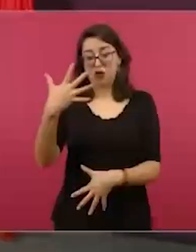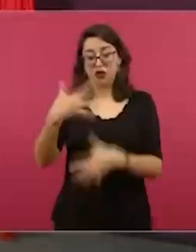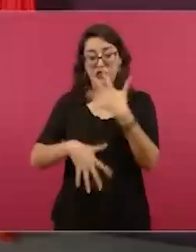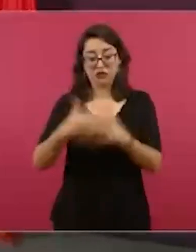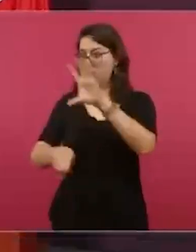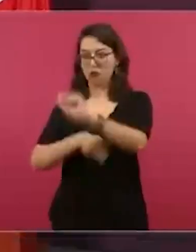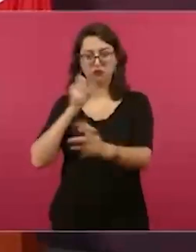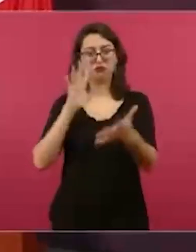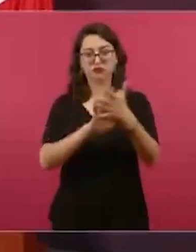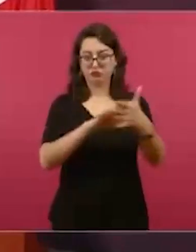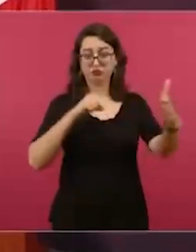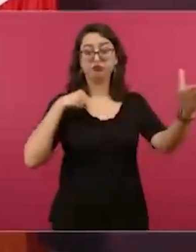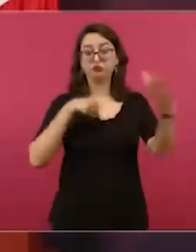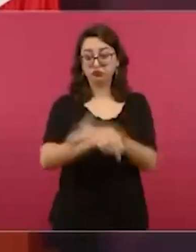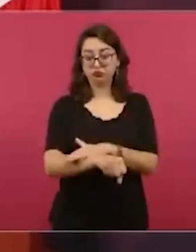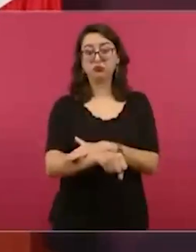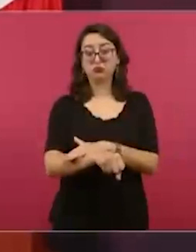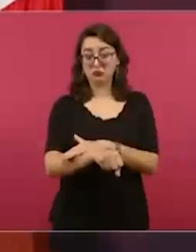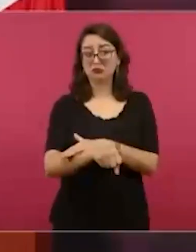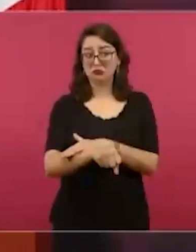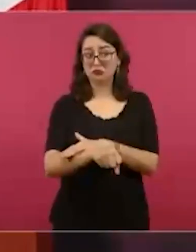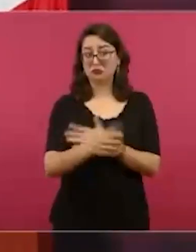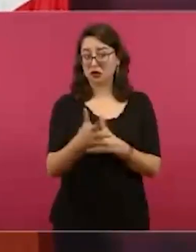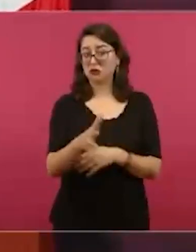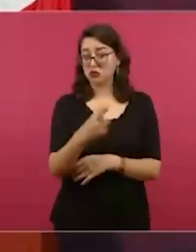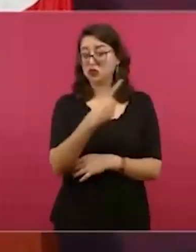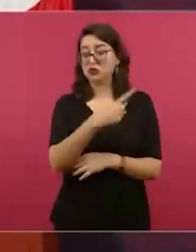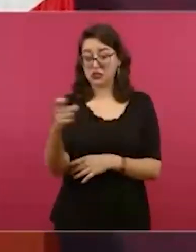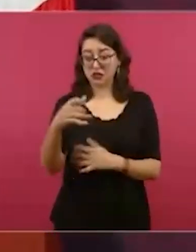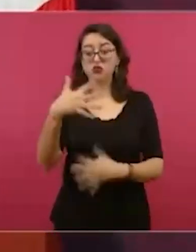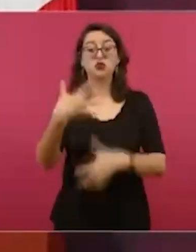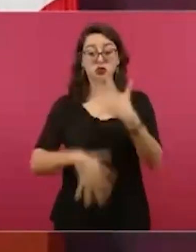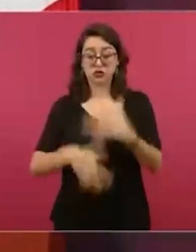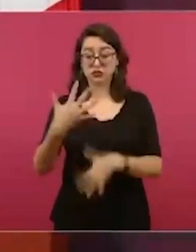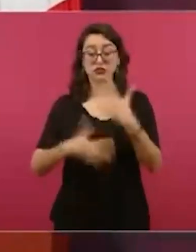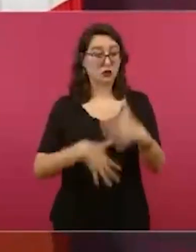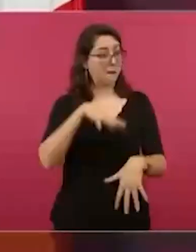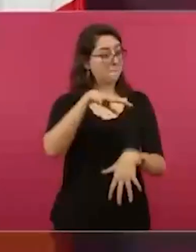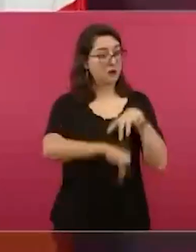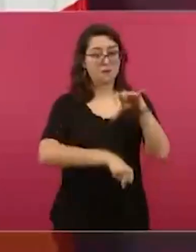con la búsqueda de los 43 normalistas de Ayotzinapa. AMLO afirmó que se han tenido